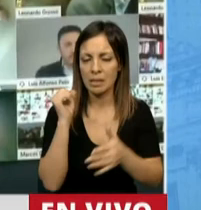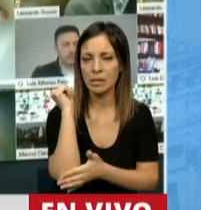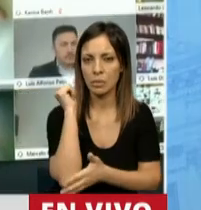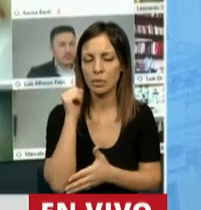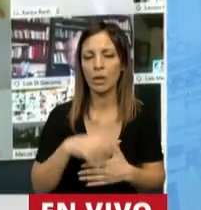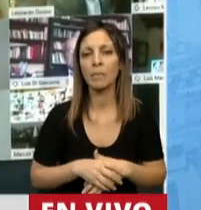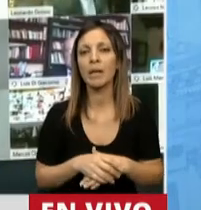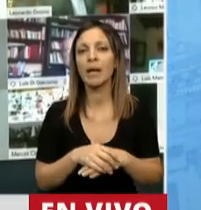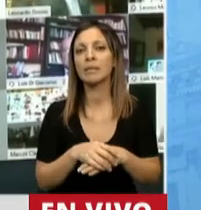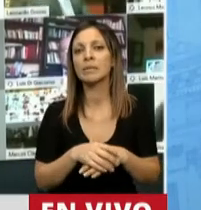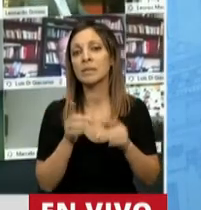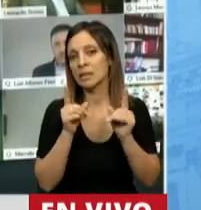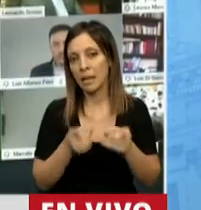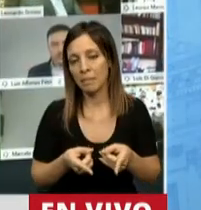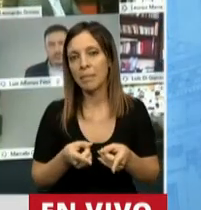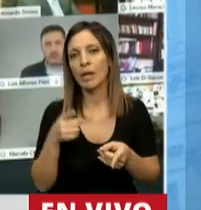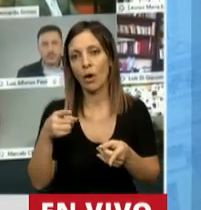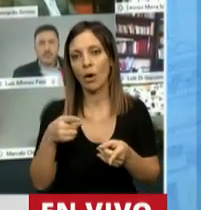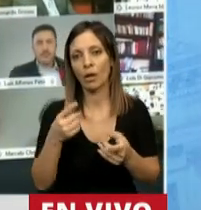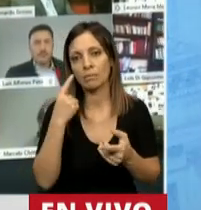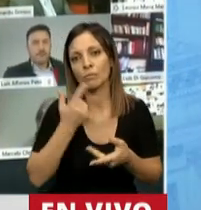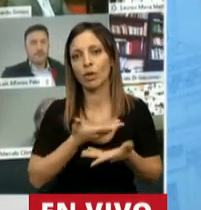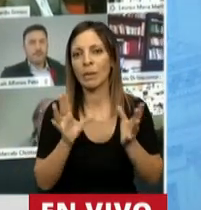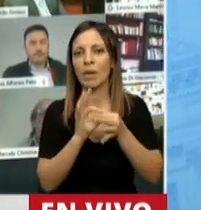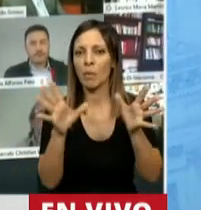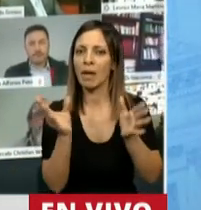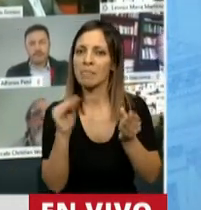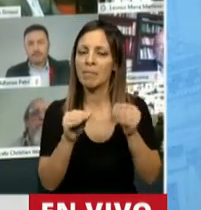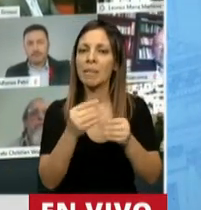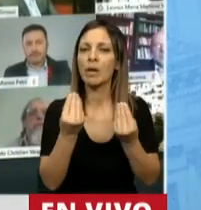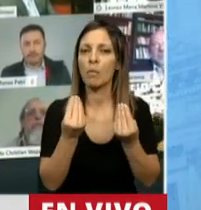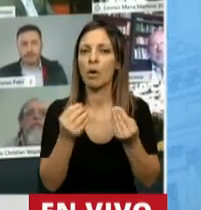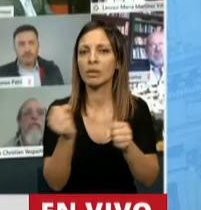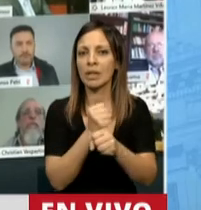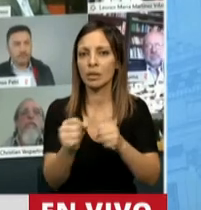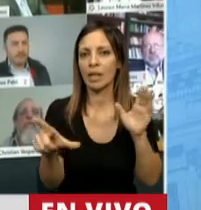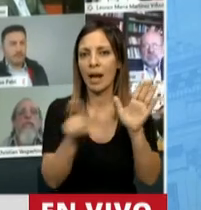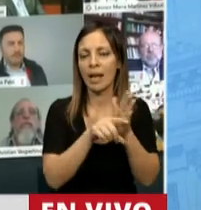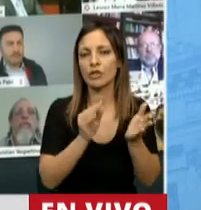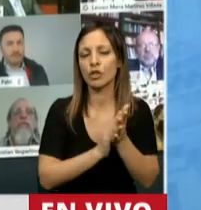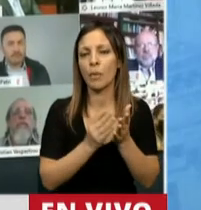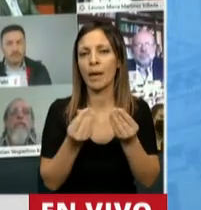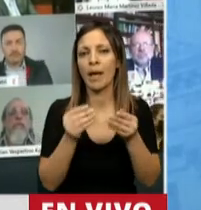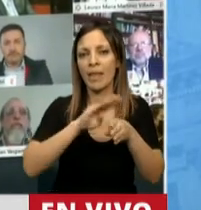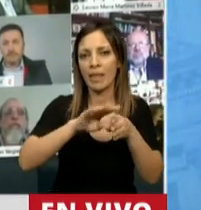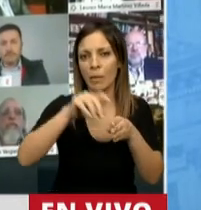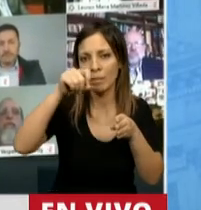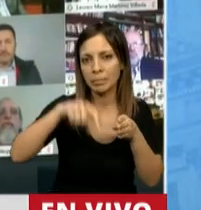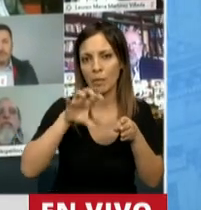equitativo sentido hoy lo hacemos también sancionando el proyecto de ley de legislación de deuda local